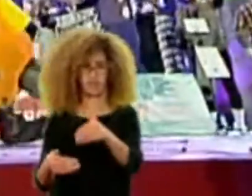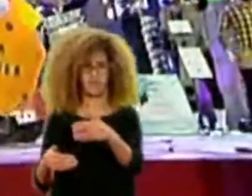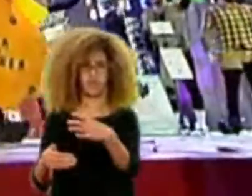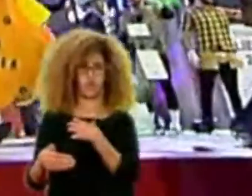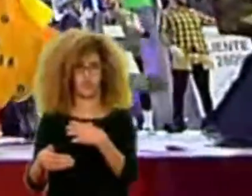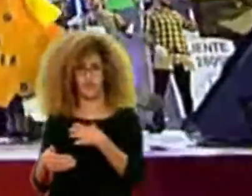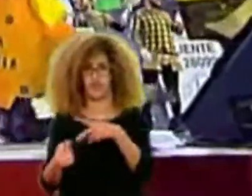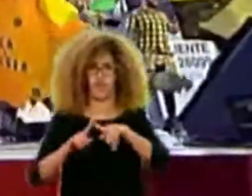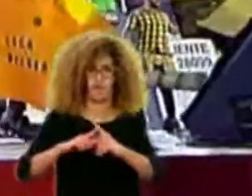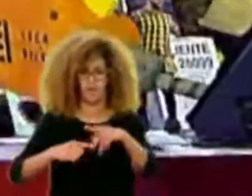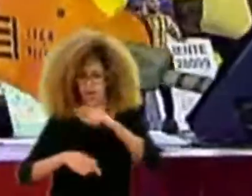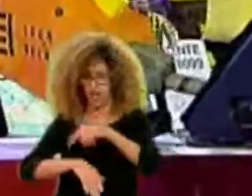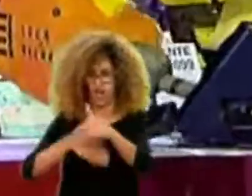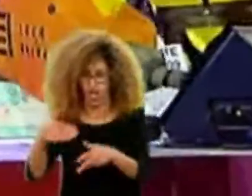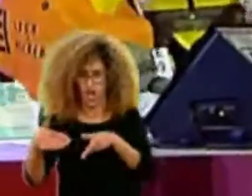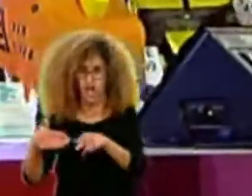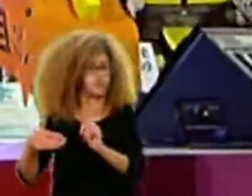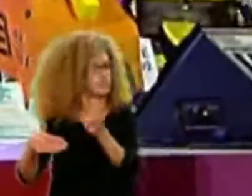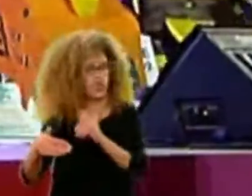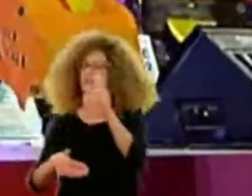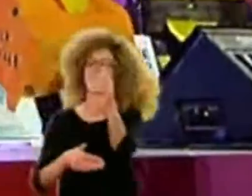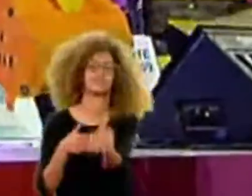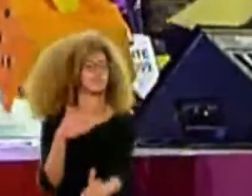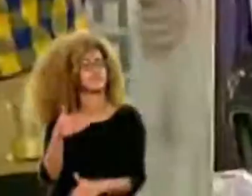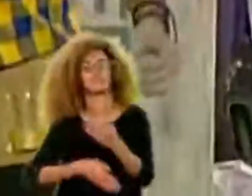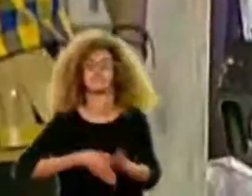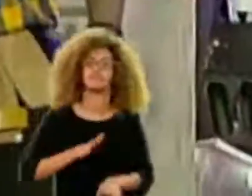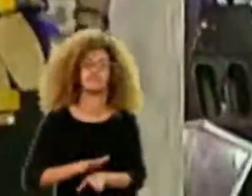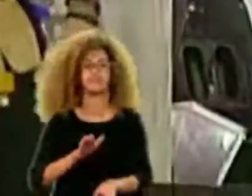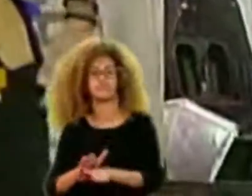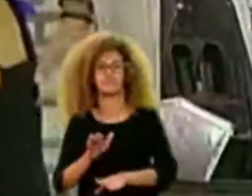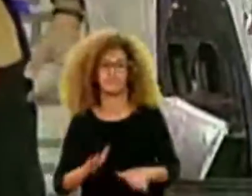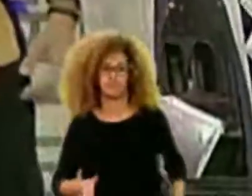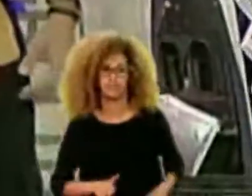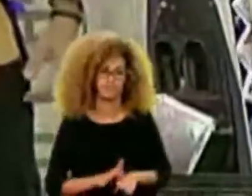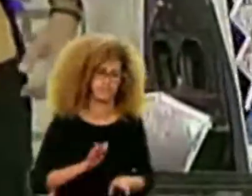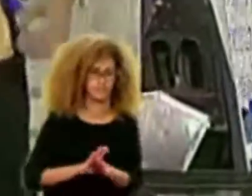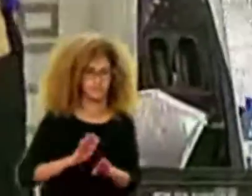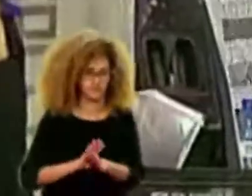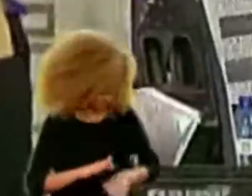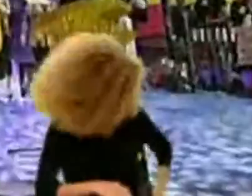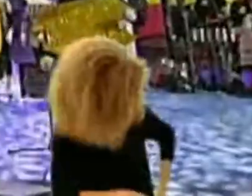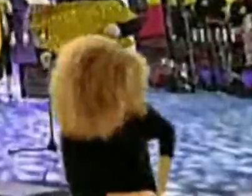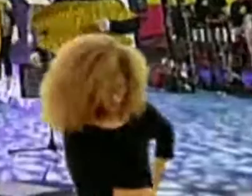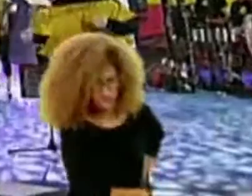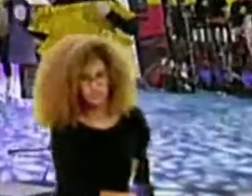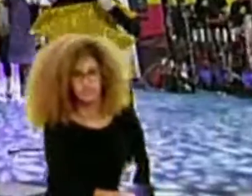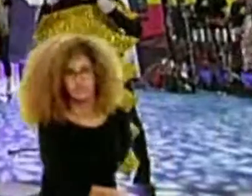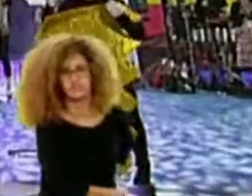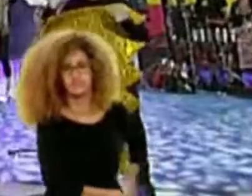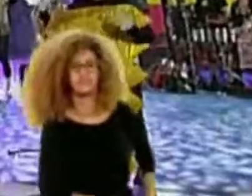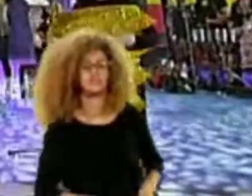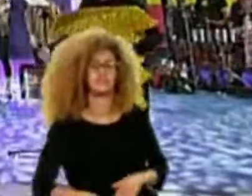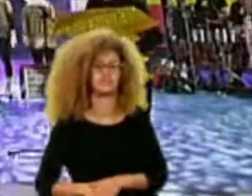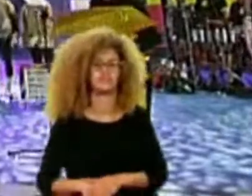hay herramientas para detener el tiempo. Abrazadera para abrazar a tus abuelos. Y a tus padres dales